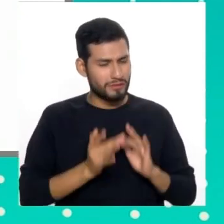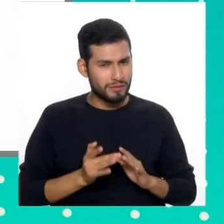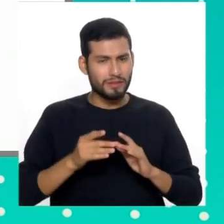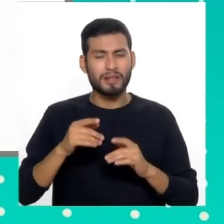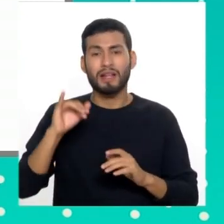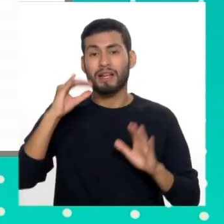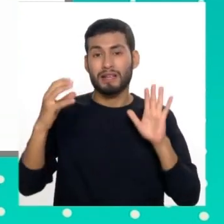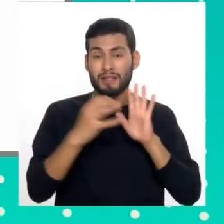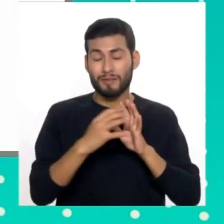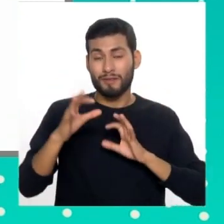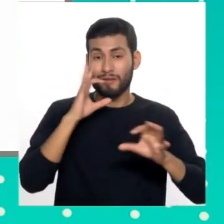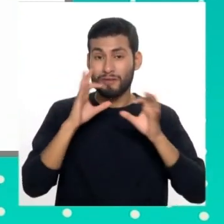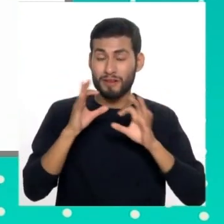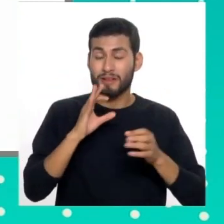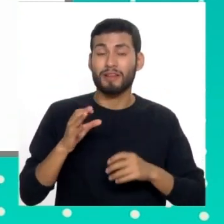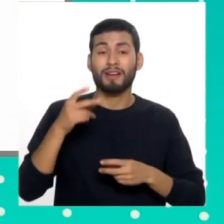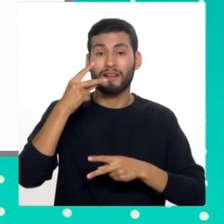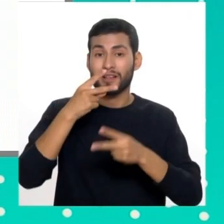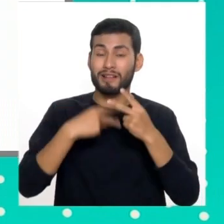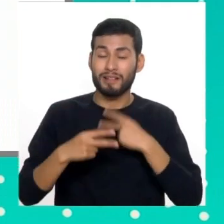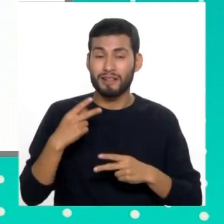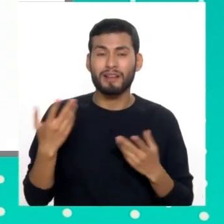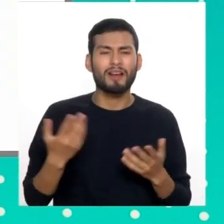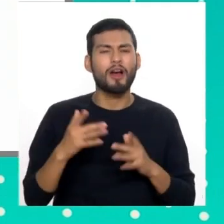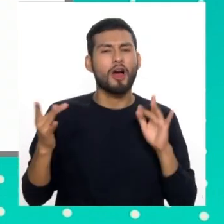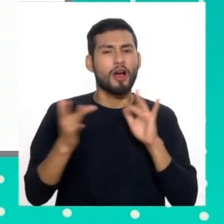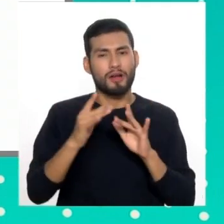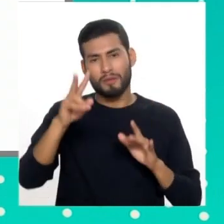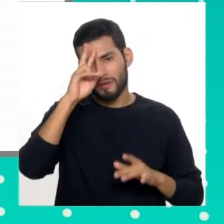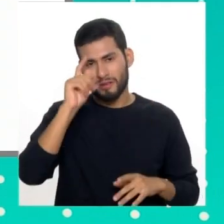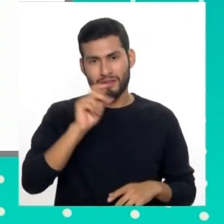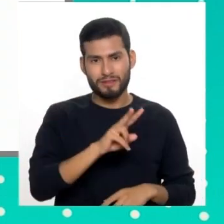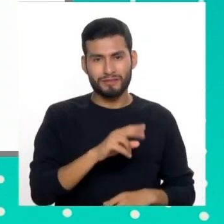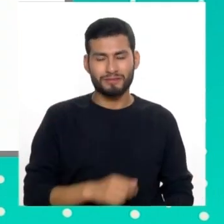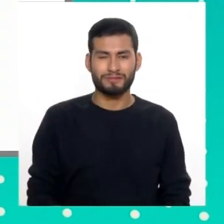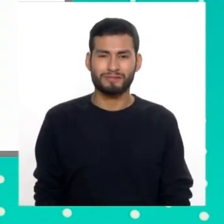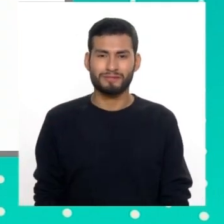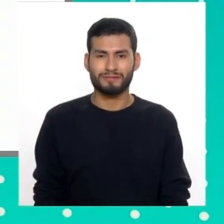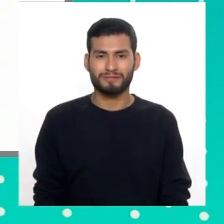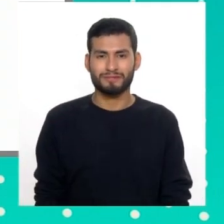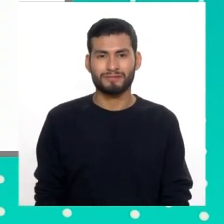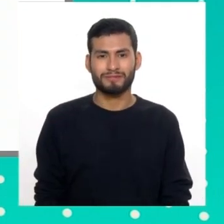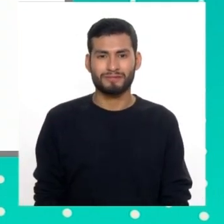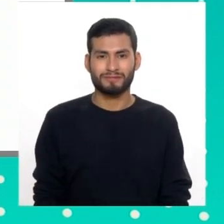de Instagram, Facebook y TikTok como Conecta Perú TV.